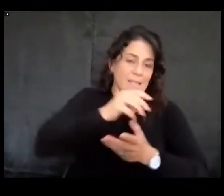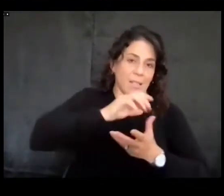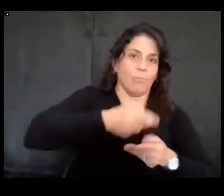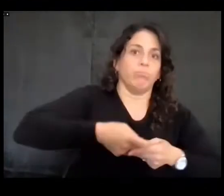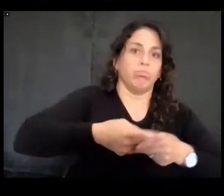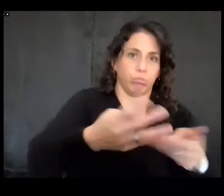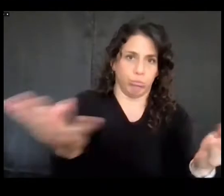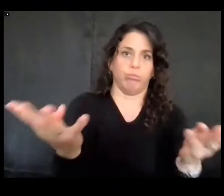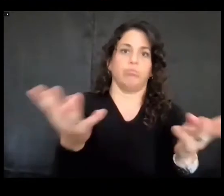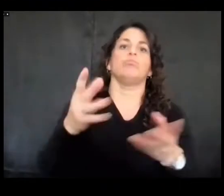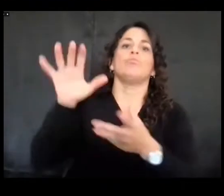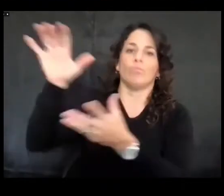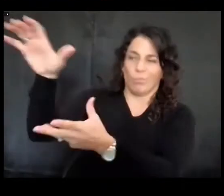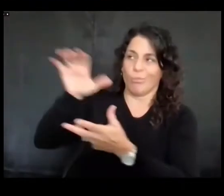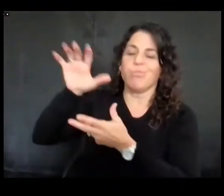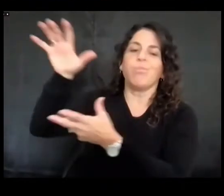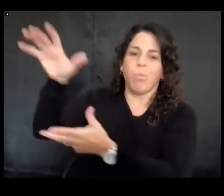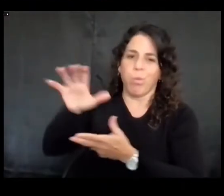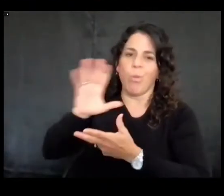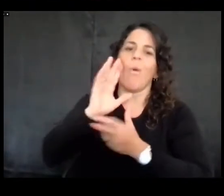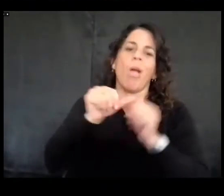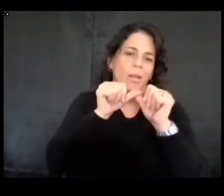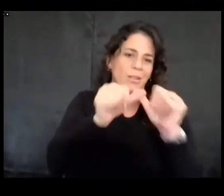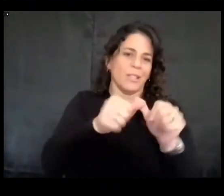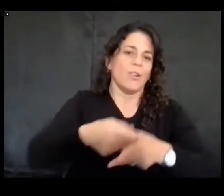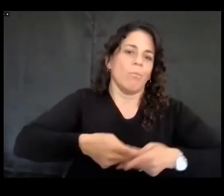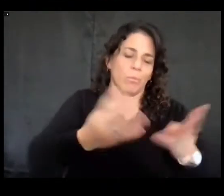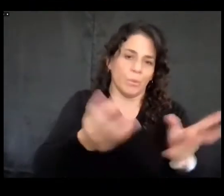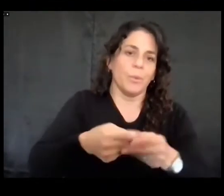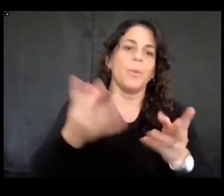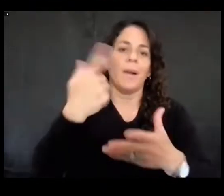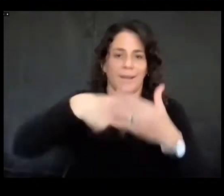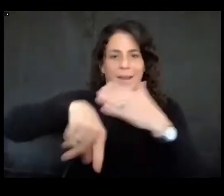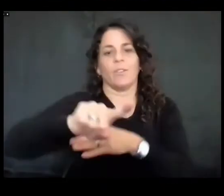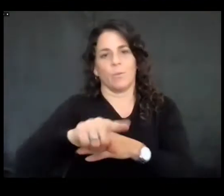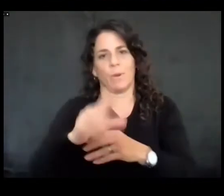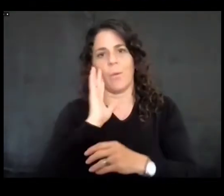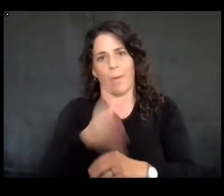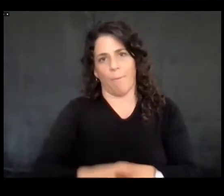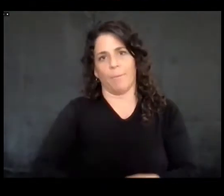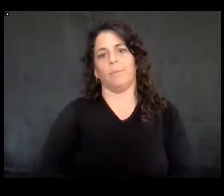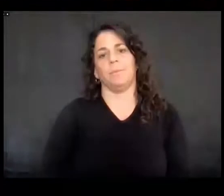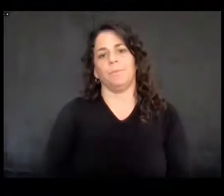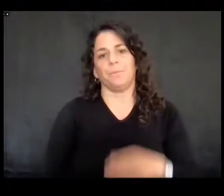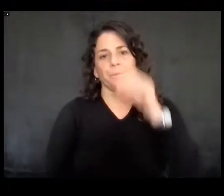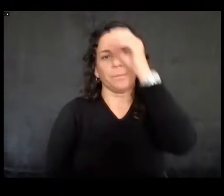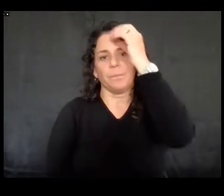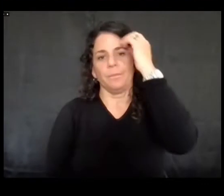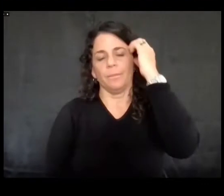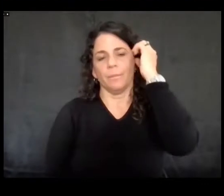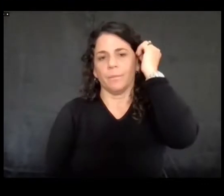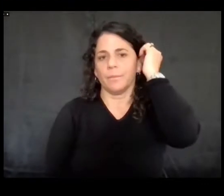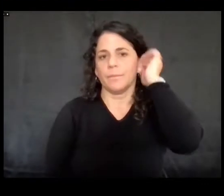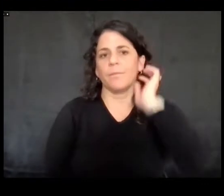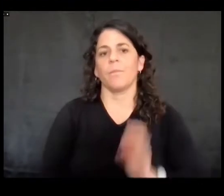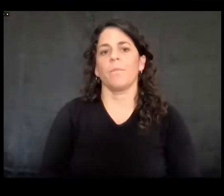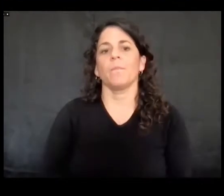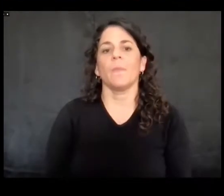semana que viene y vamos a tener más detalles la próxima semana de huevos explicados detalles